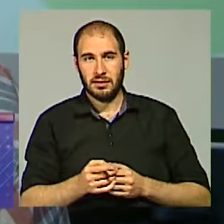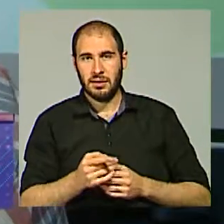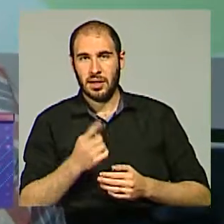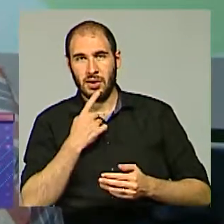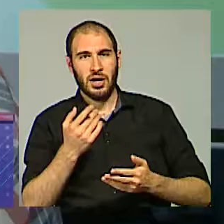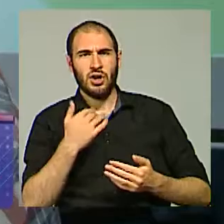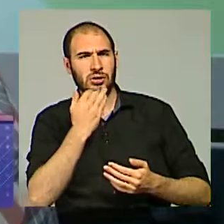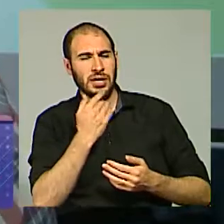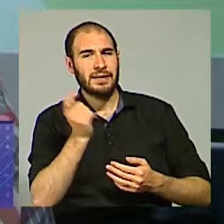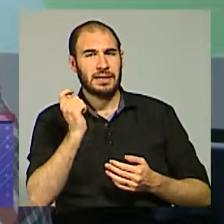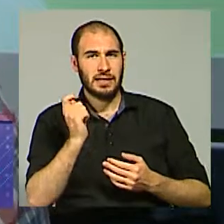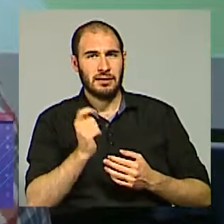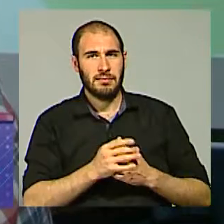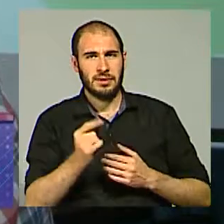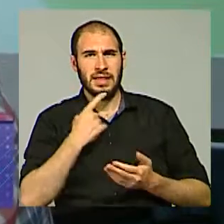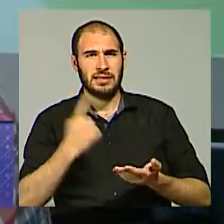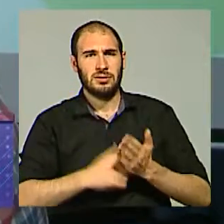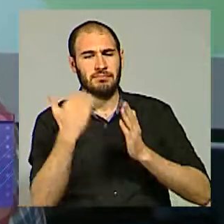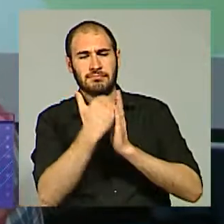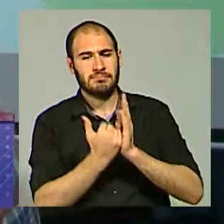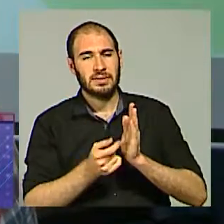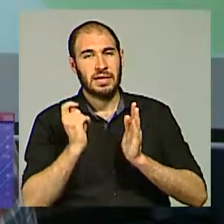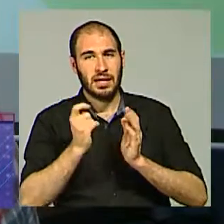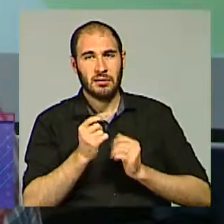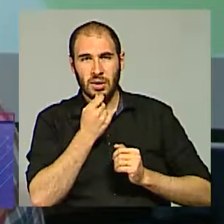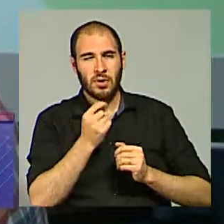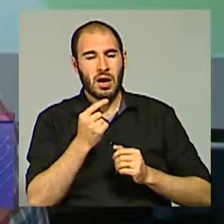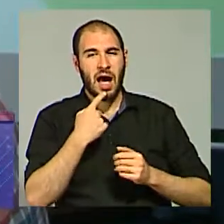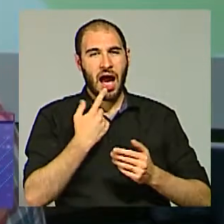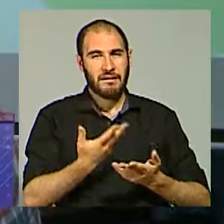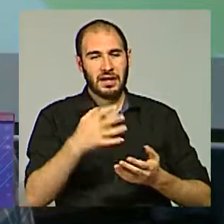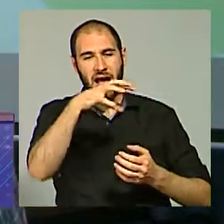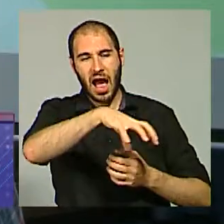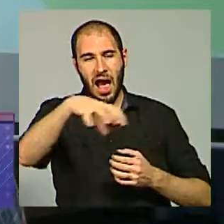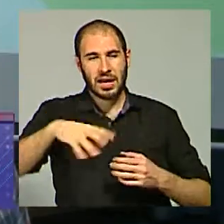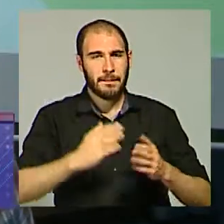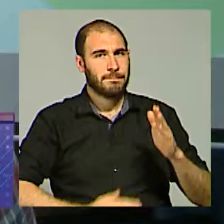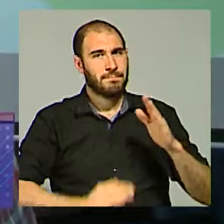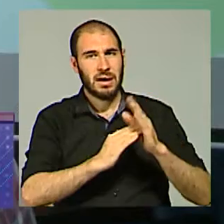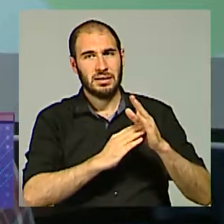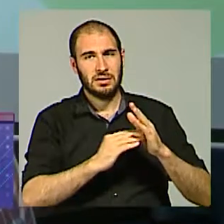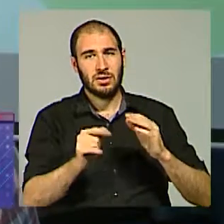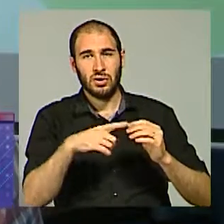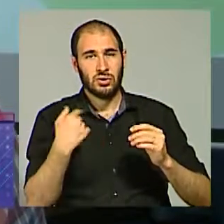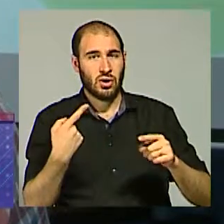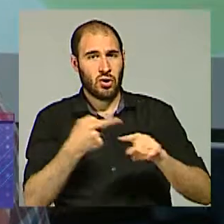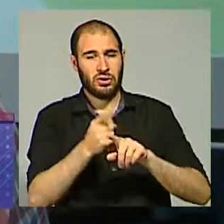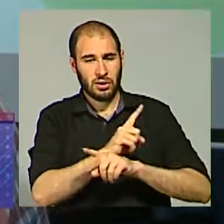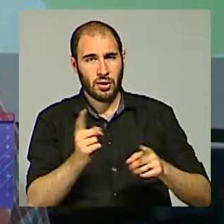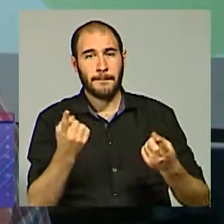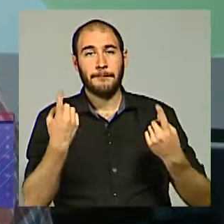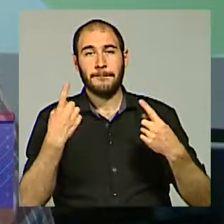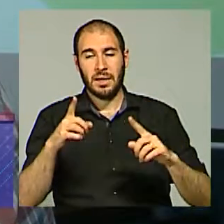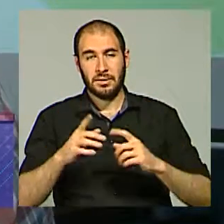de no saber quiénes son los que van a definir los lineamientos decir bueno no puede determinar el área prioritaria si nosotros no estamos en contra de eso lo que sí